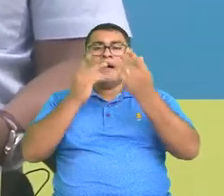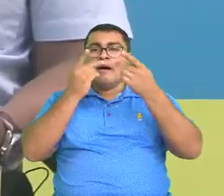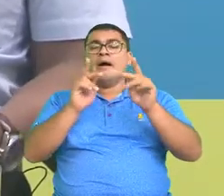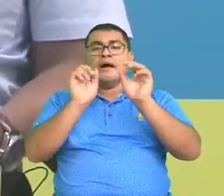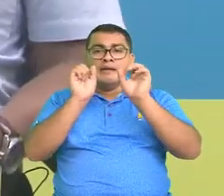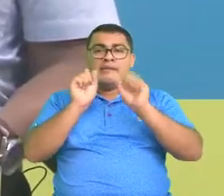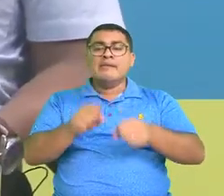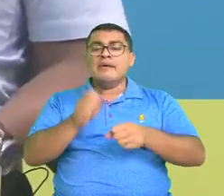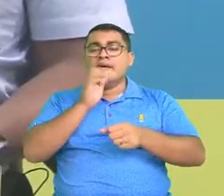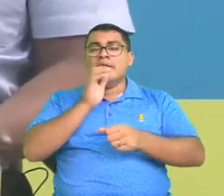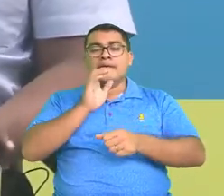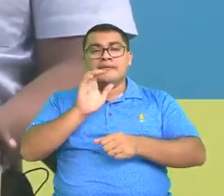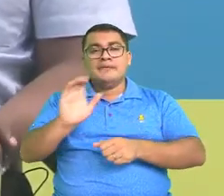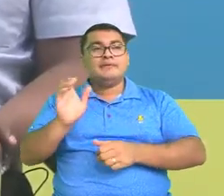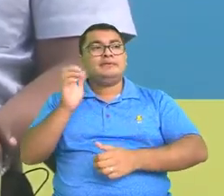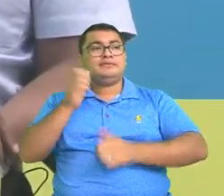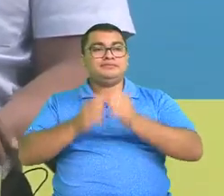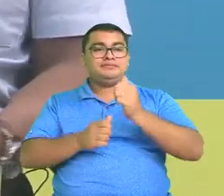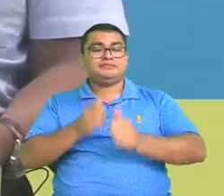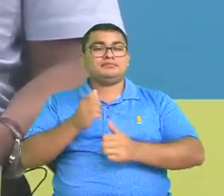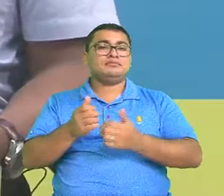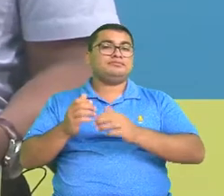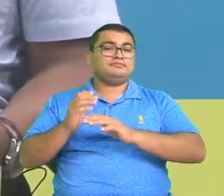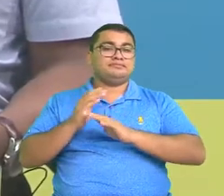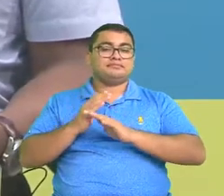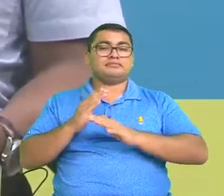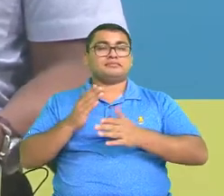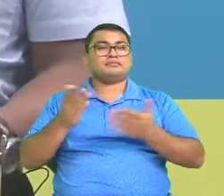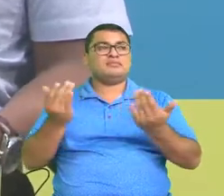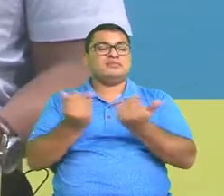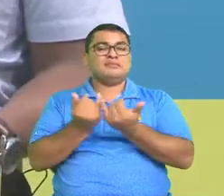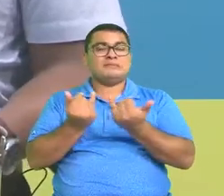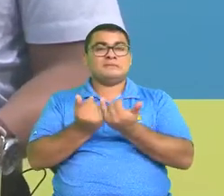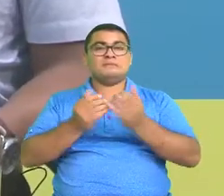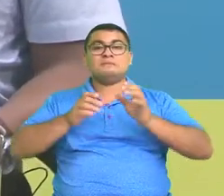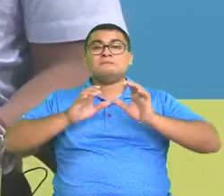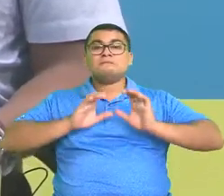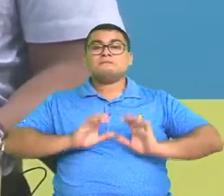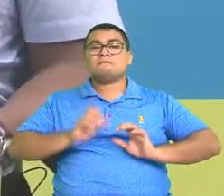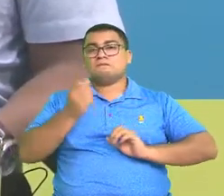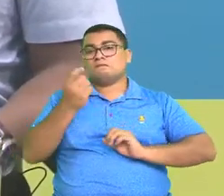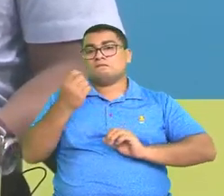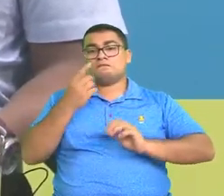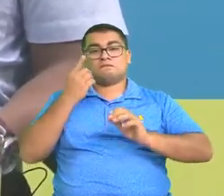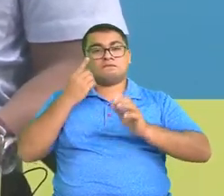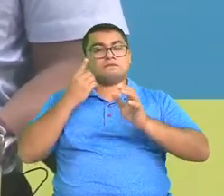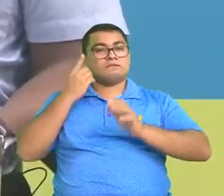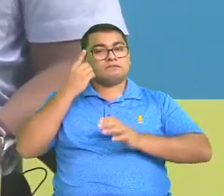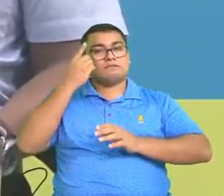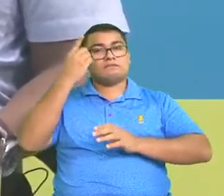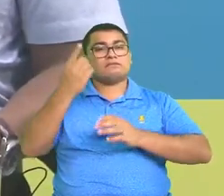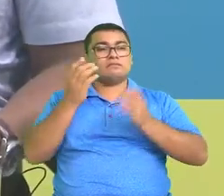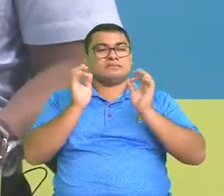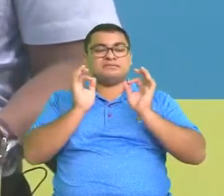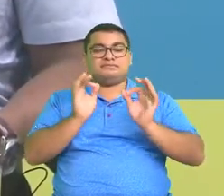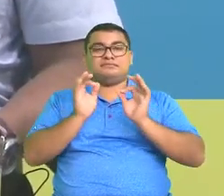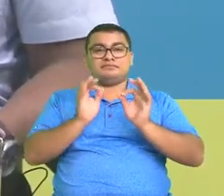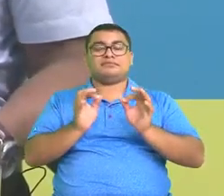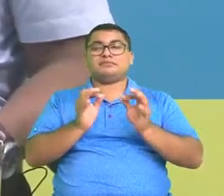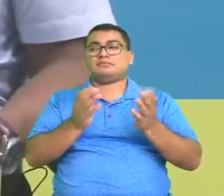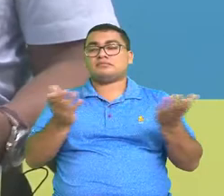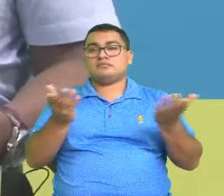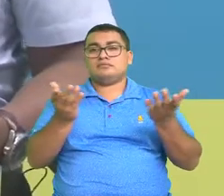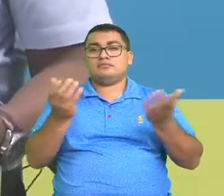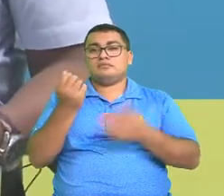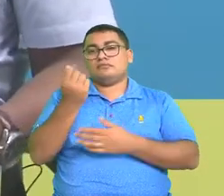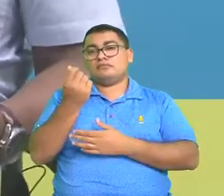estos niños tengan intolerancia. Precisamente porque su organismo aún no se ha desarrollado, porque no